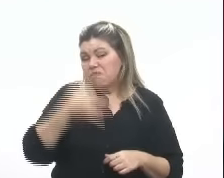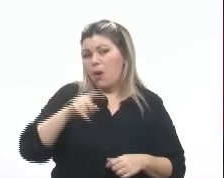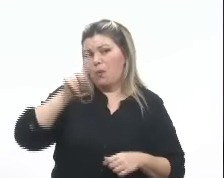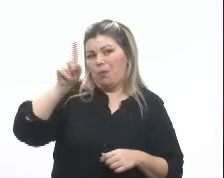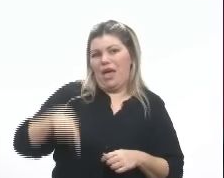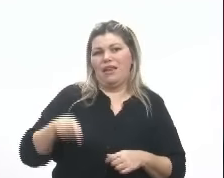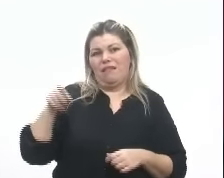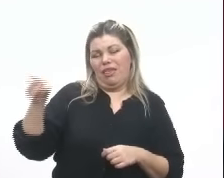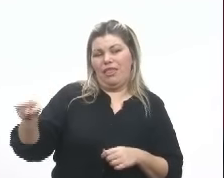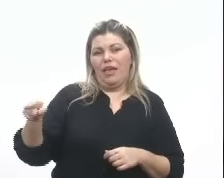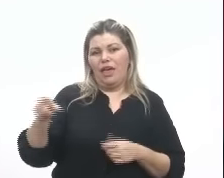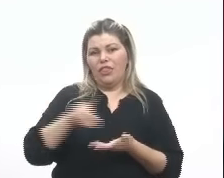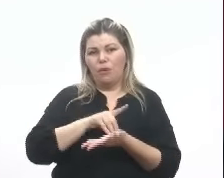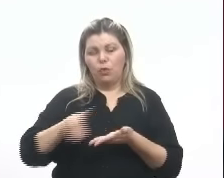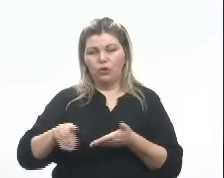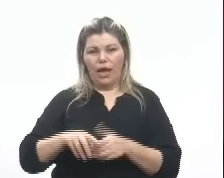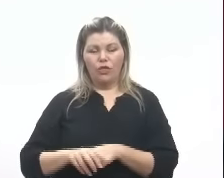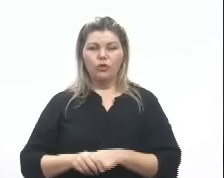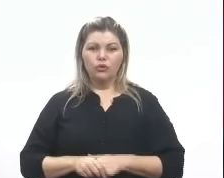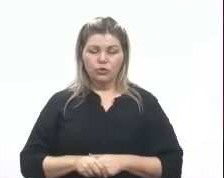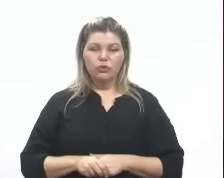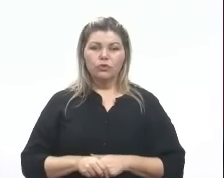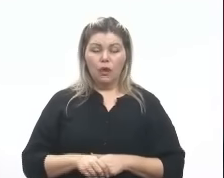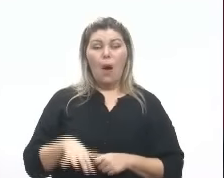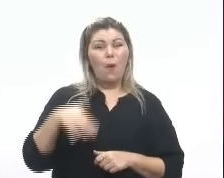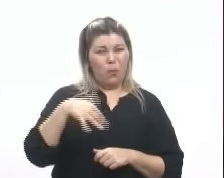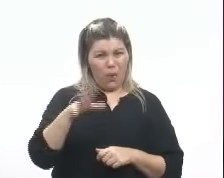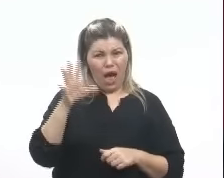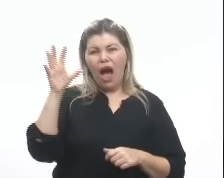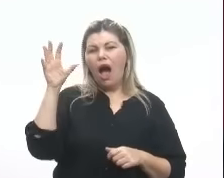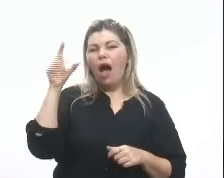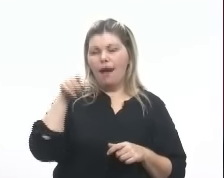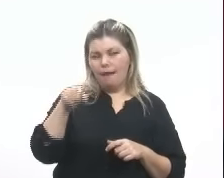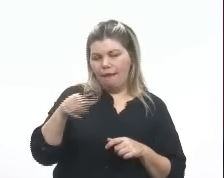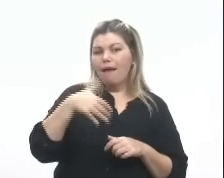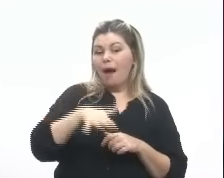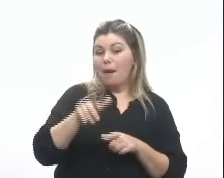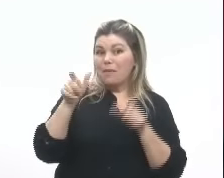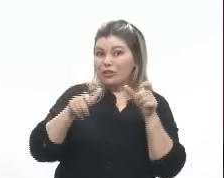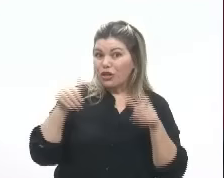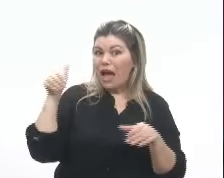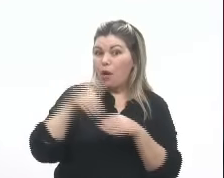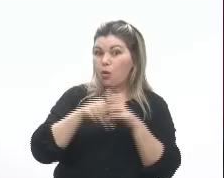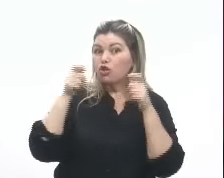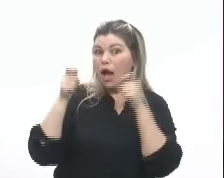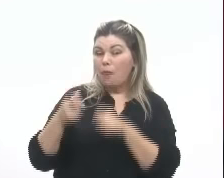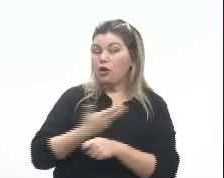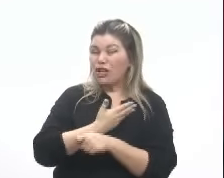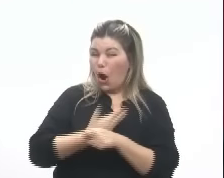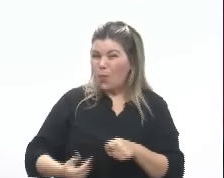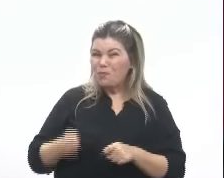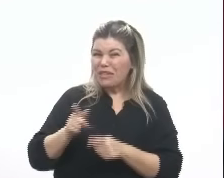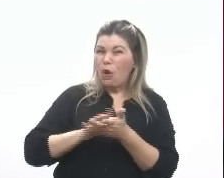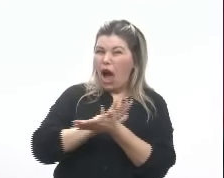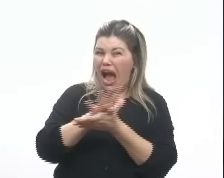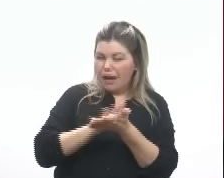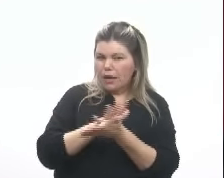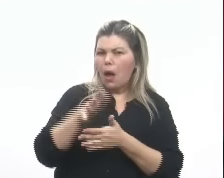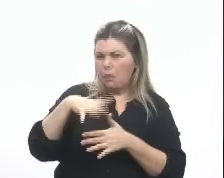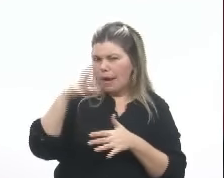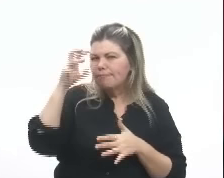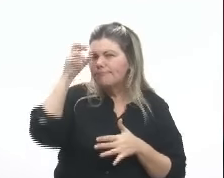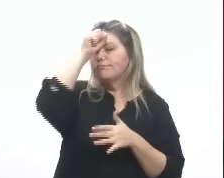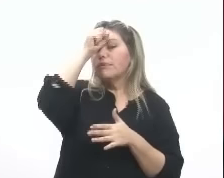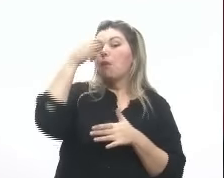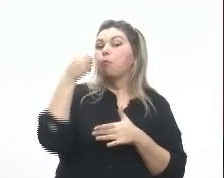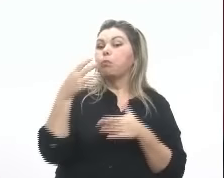diputado. Y se van a arrepentir esos muchachos que votaron con el gobierno y que arreglaron no sé qué cosa. Porque hay un